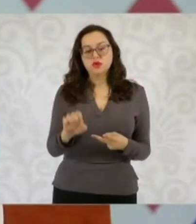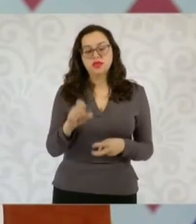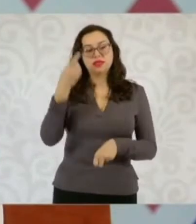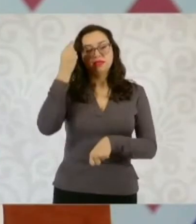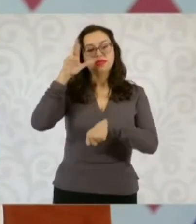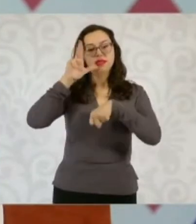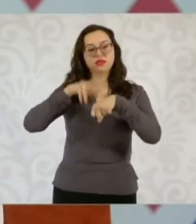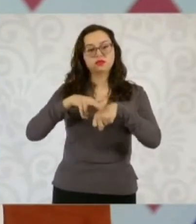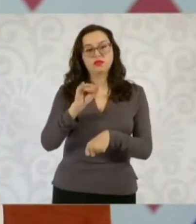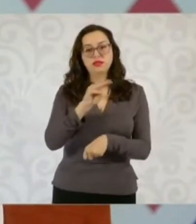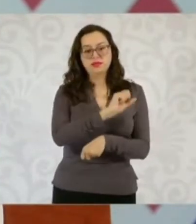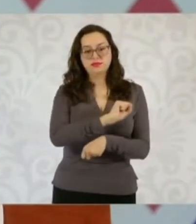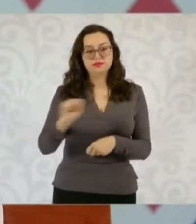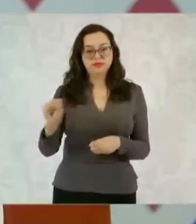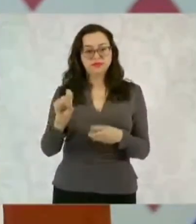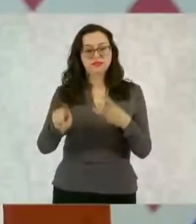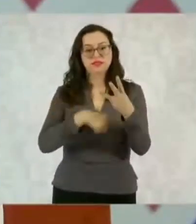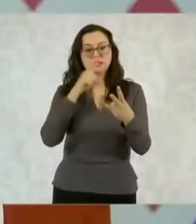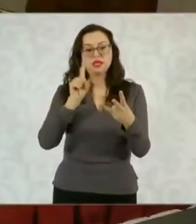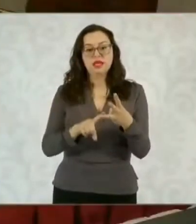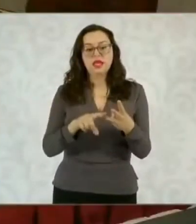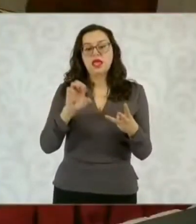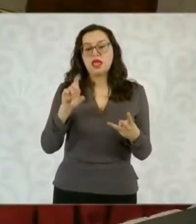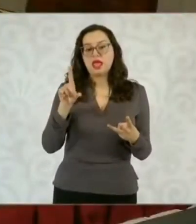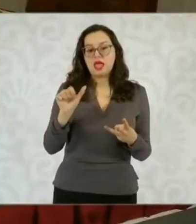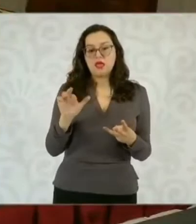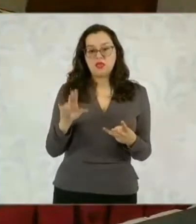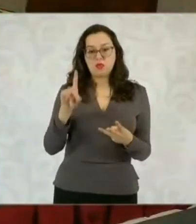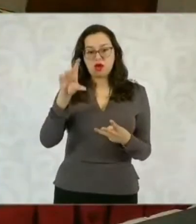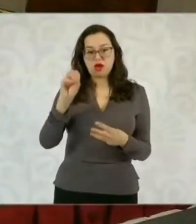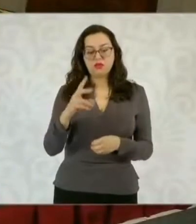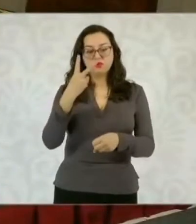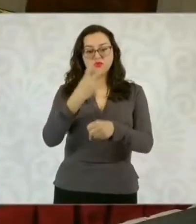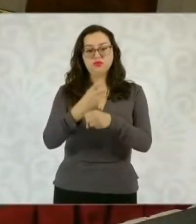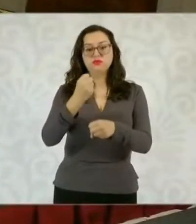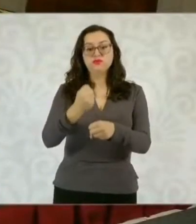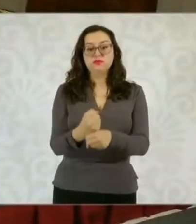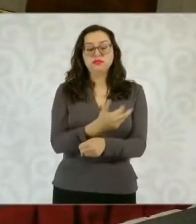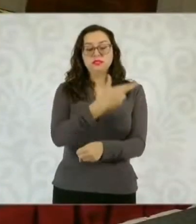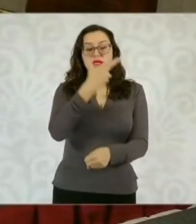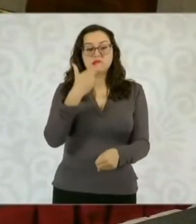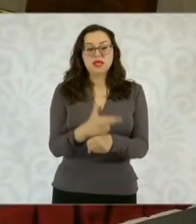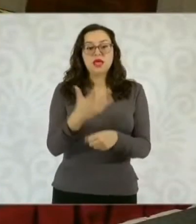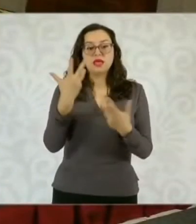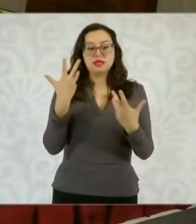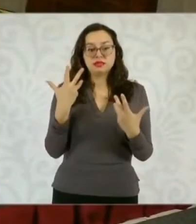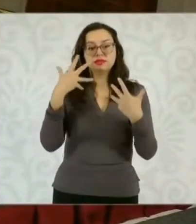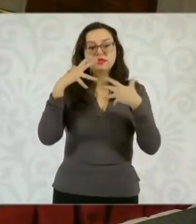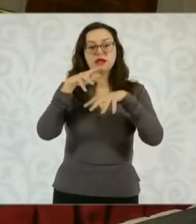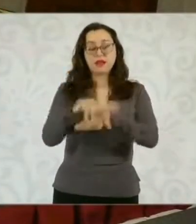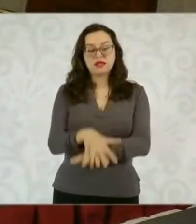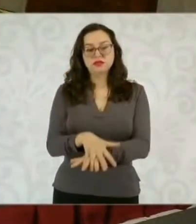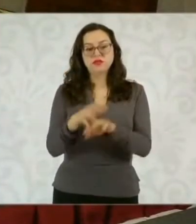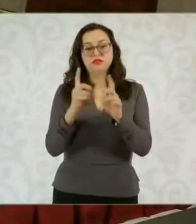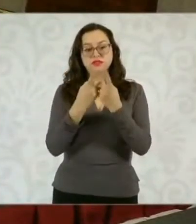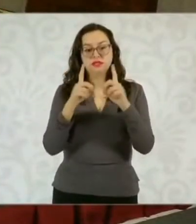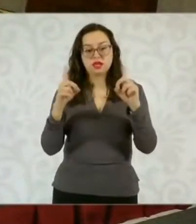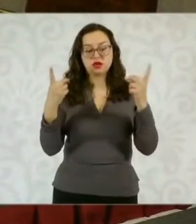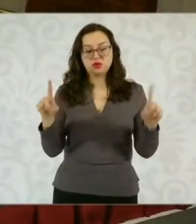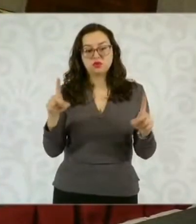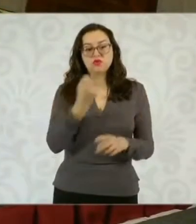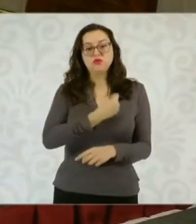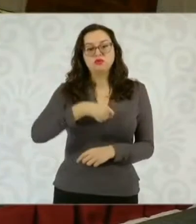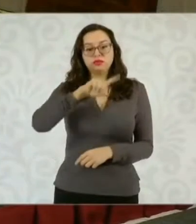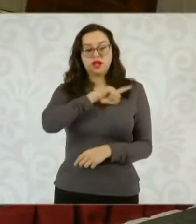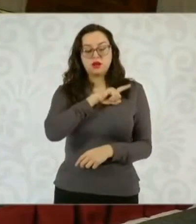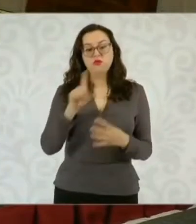del IMSS, Eduardo Clark, subsecretario de Integración y Desarrollo del Sector Salud, y